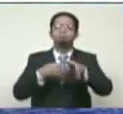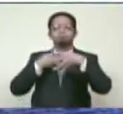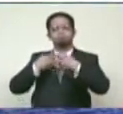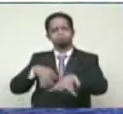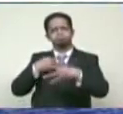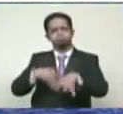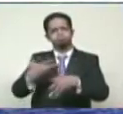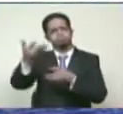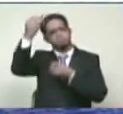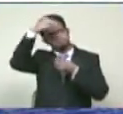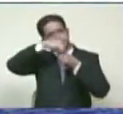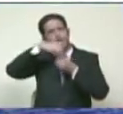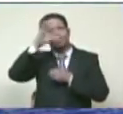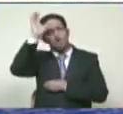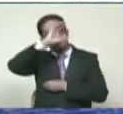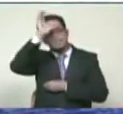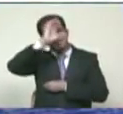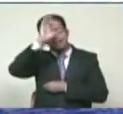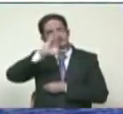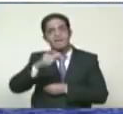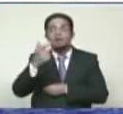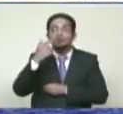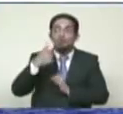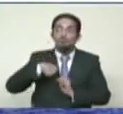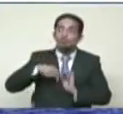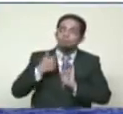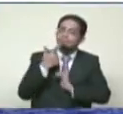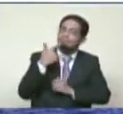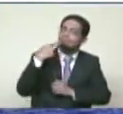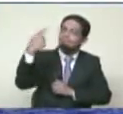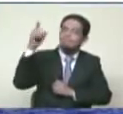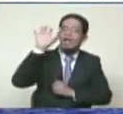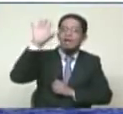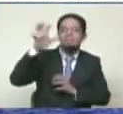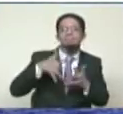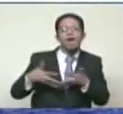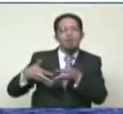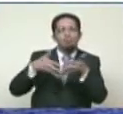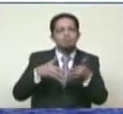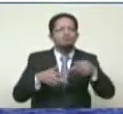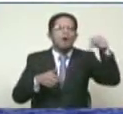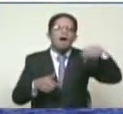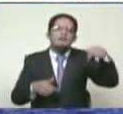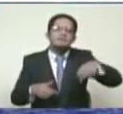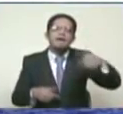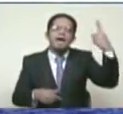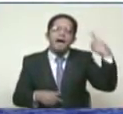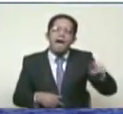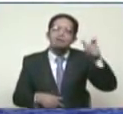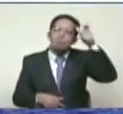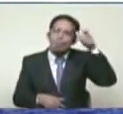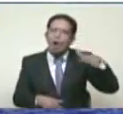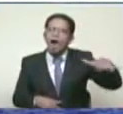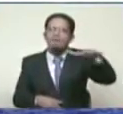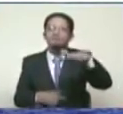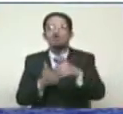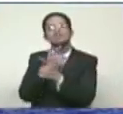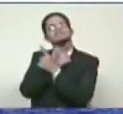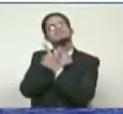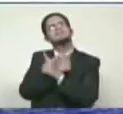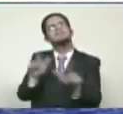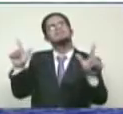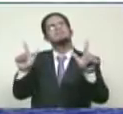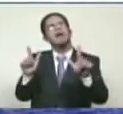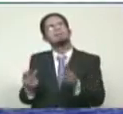le estamos diciendo al imperio norteamericano, aquí hay un pueblo, hijo de los libertadores, que está de